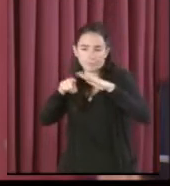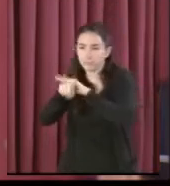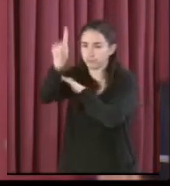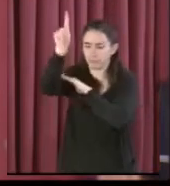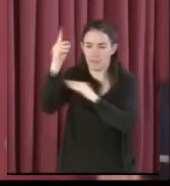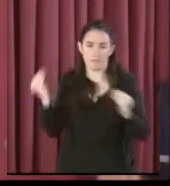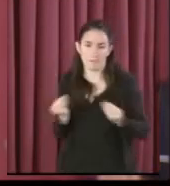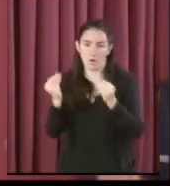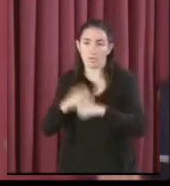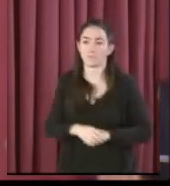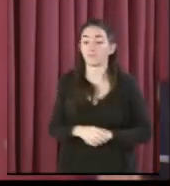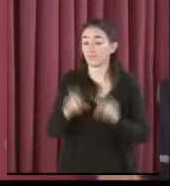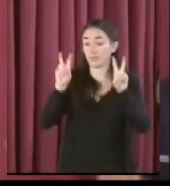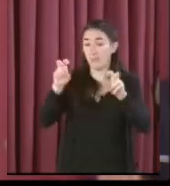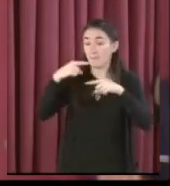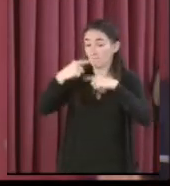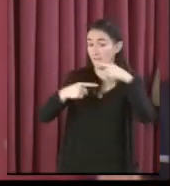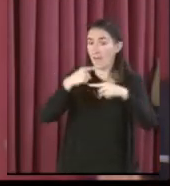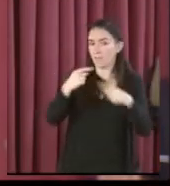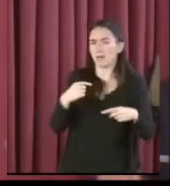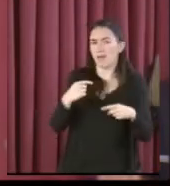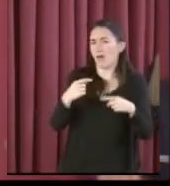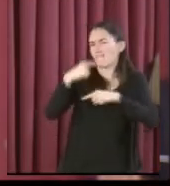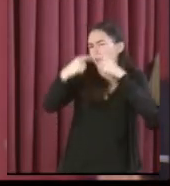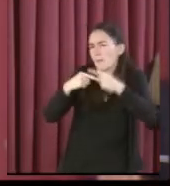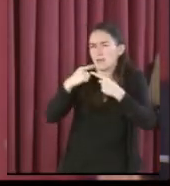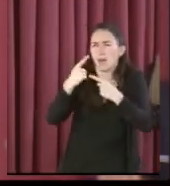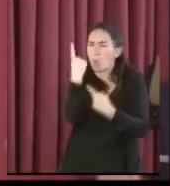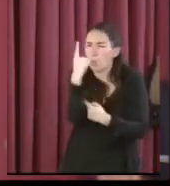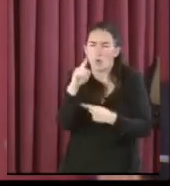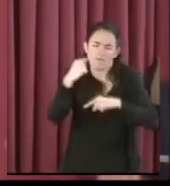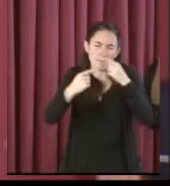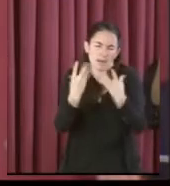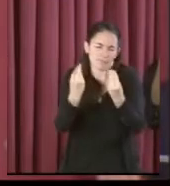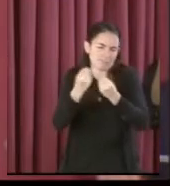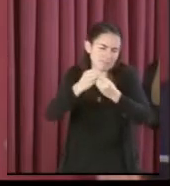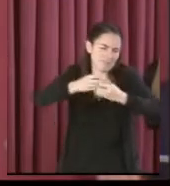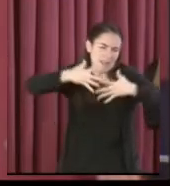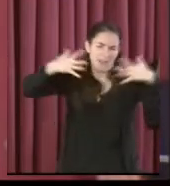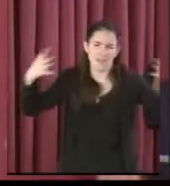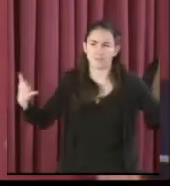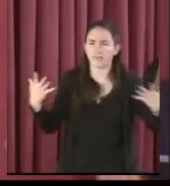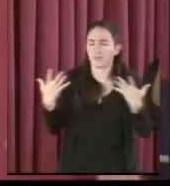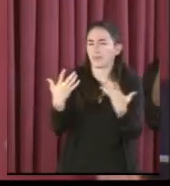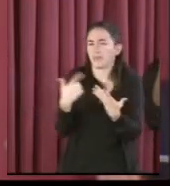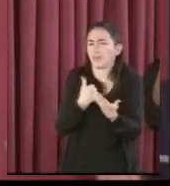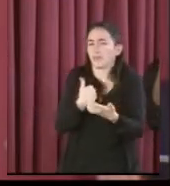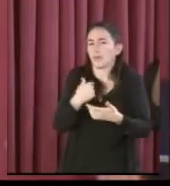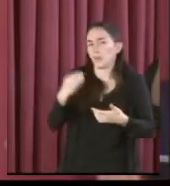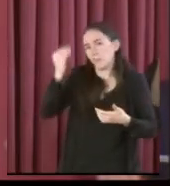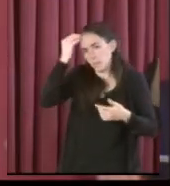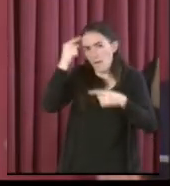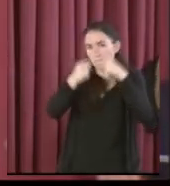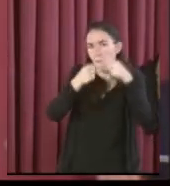cuando hablamos de familia, lo hacemos en un sentido tan amplio como cabe en la actualidad. No concibo la exclusión en